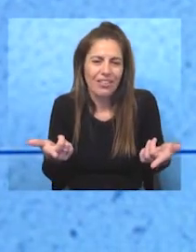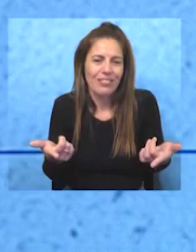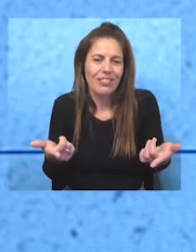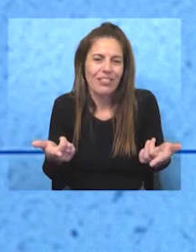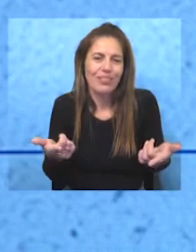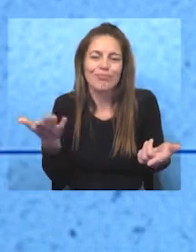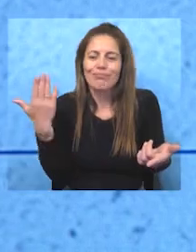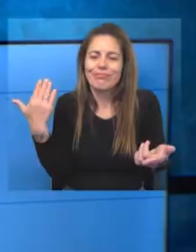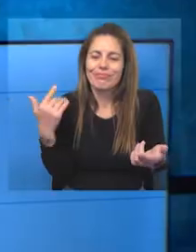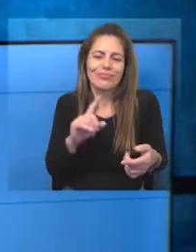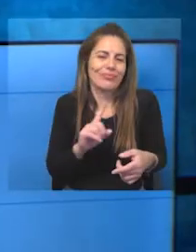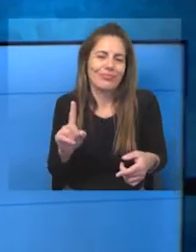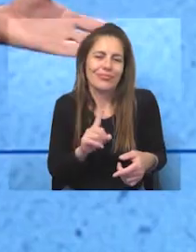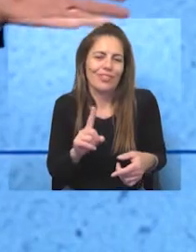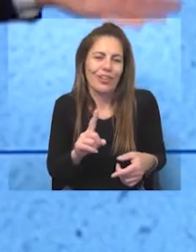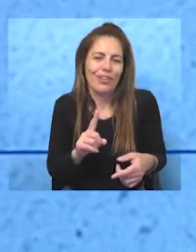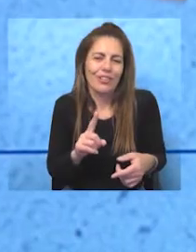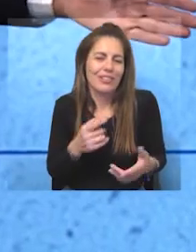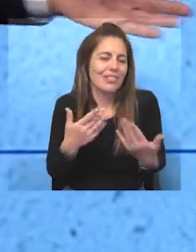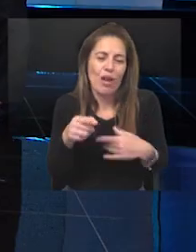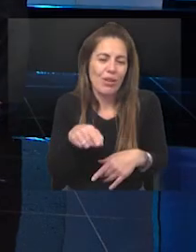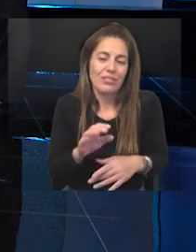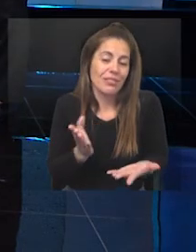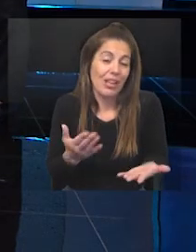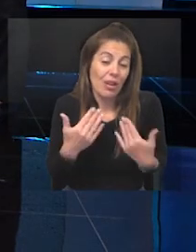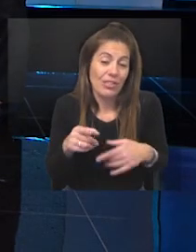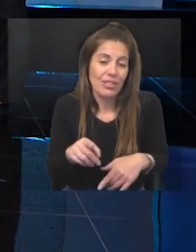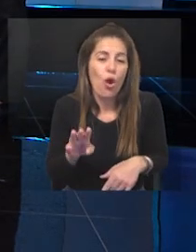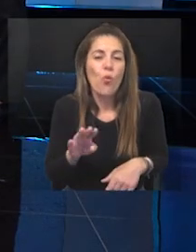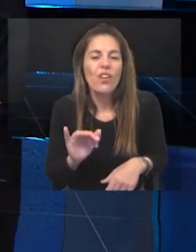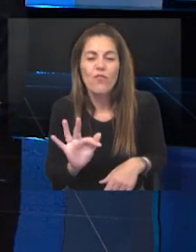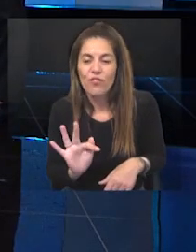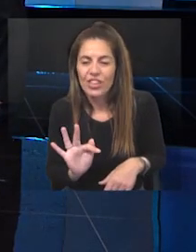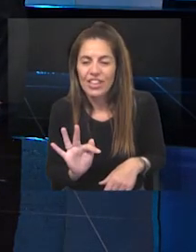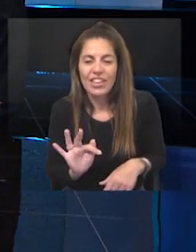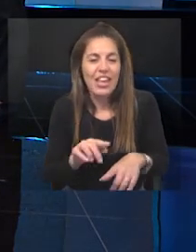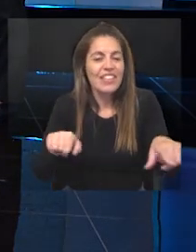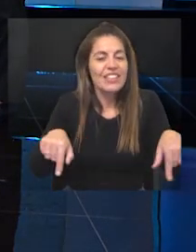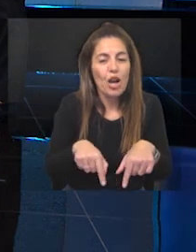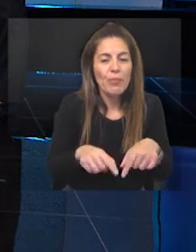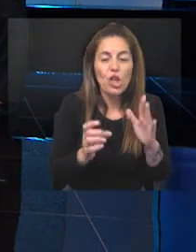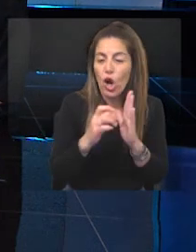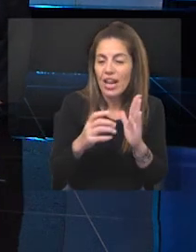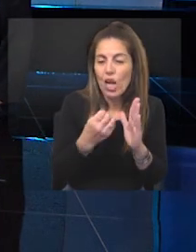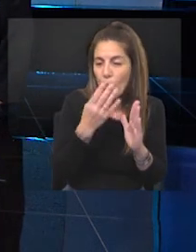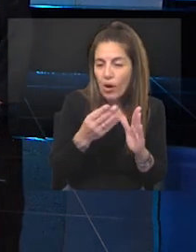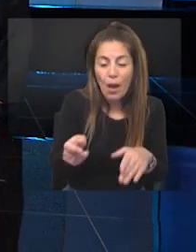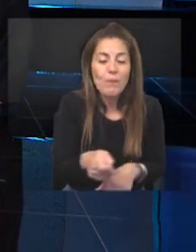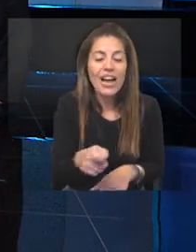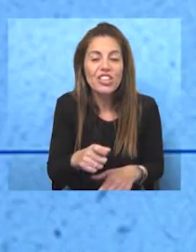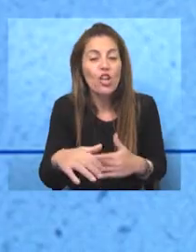quedó un poco perimido no si se habla as WiFi en espacio comunes cerramientos de alta calidad parao exterior e